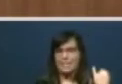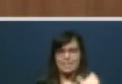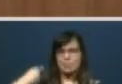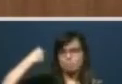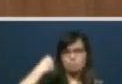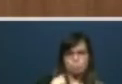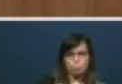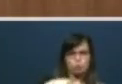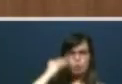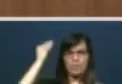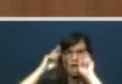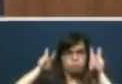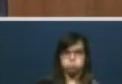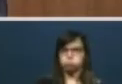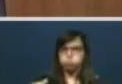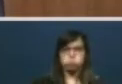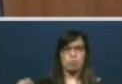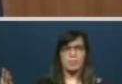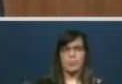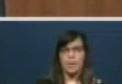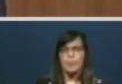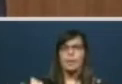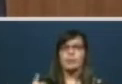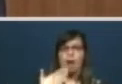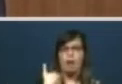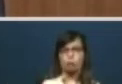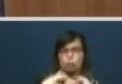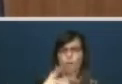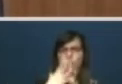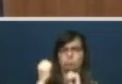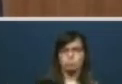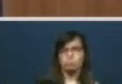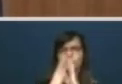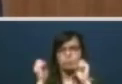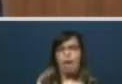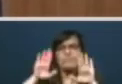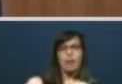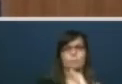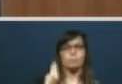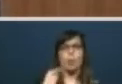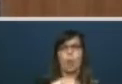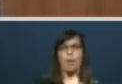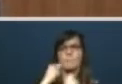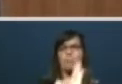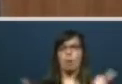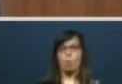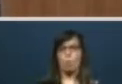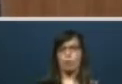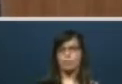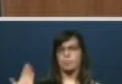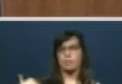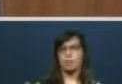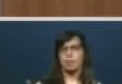reformulación de la misma que hemos acordado con el diálogo social y que ha cristalizado en la ley de medidas urgentes aprobada el pasado